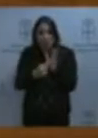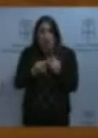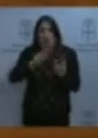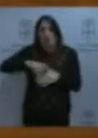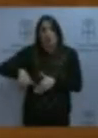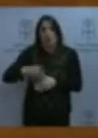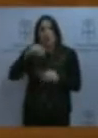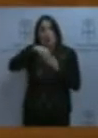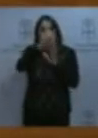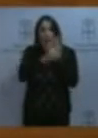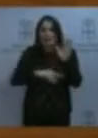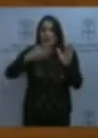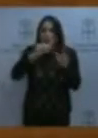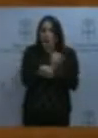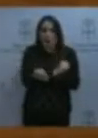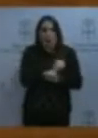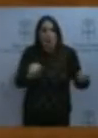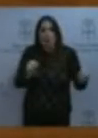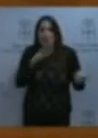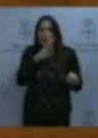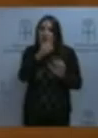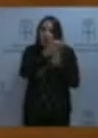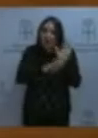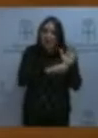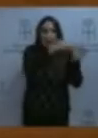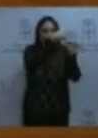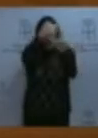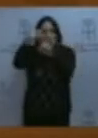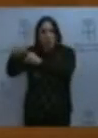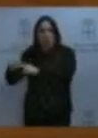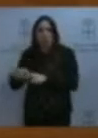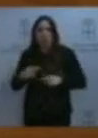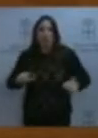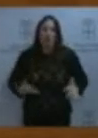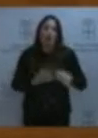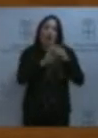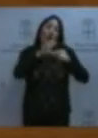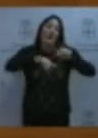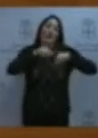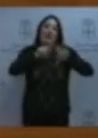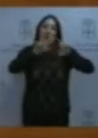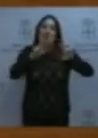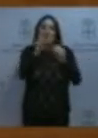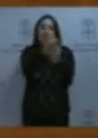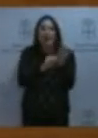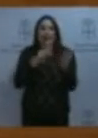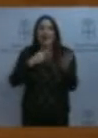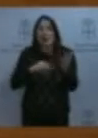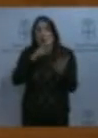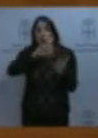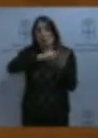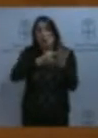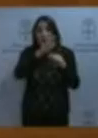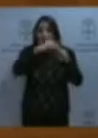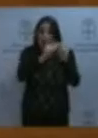registro único sea imposible debido a la diversidad de criterios establecidos en función de la empresa redactora, tanto en la metodología de elaboración como en el